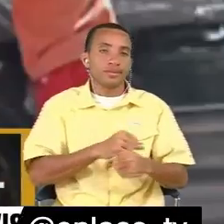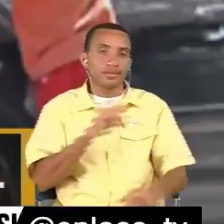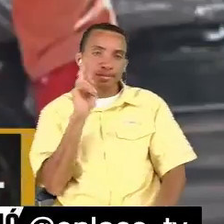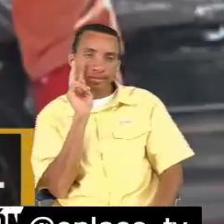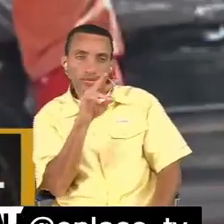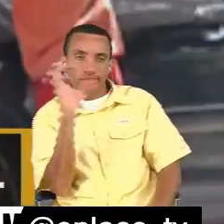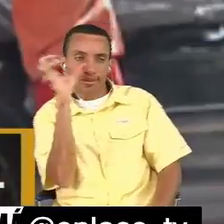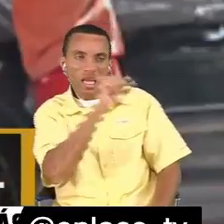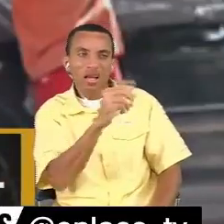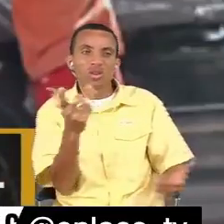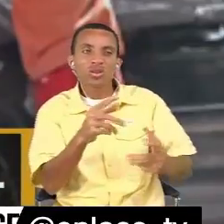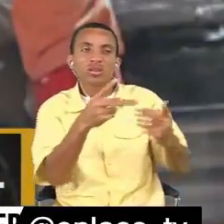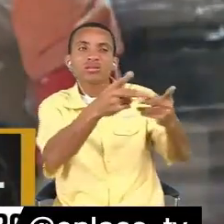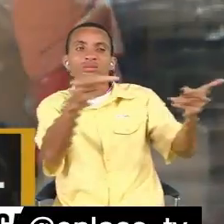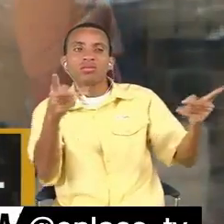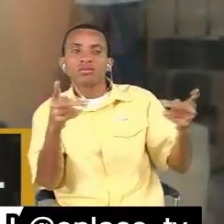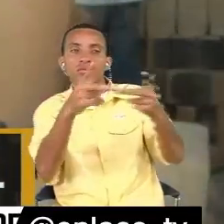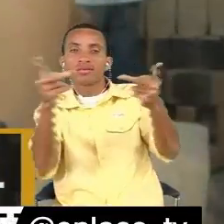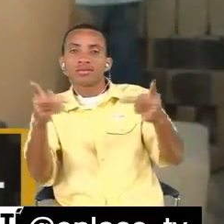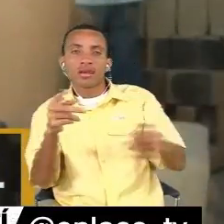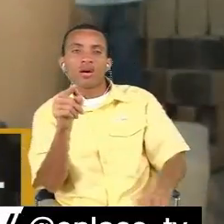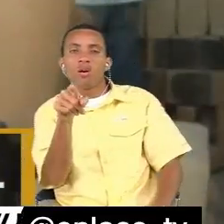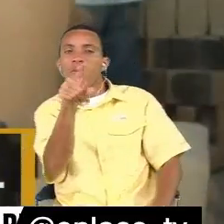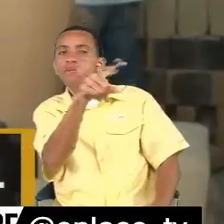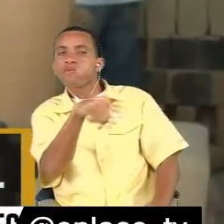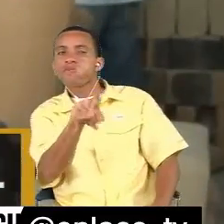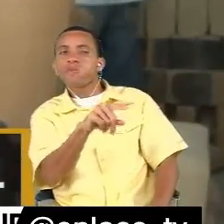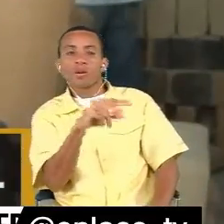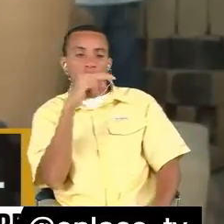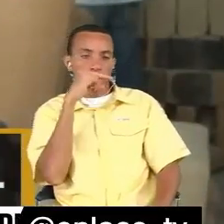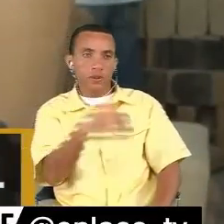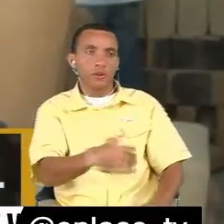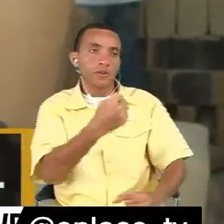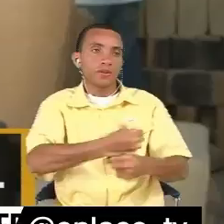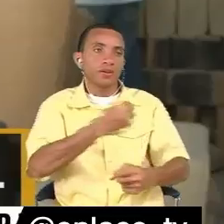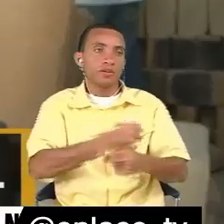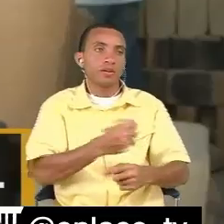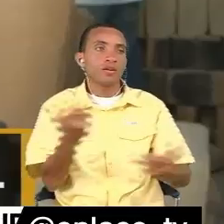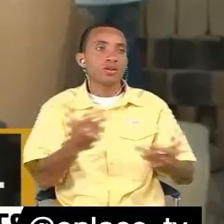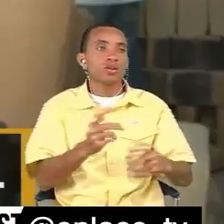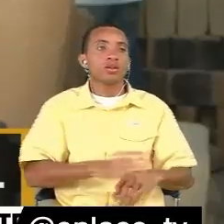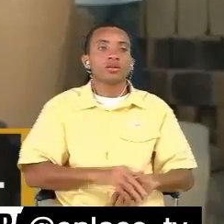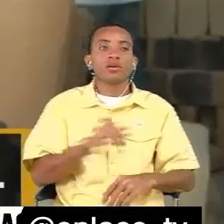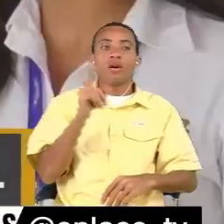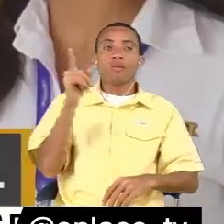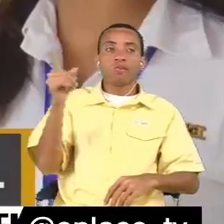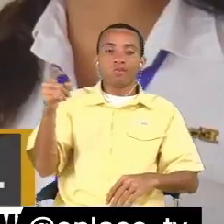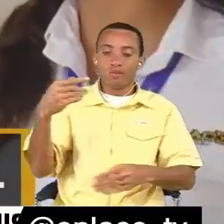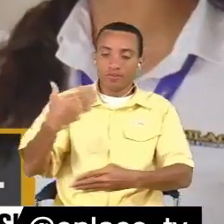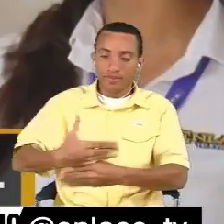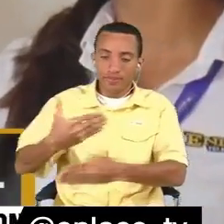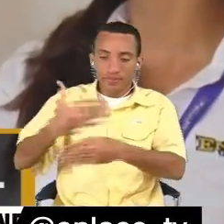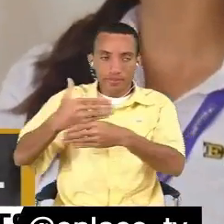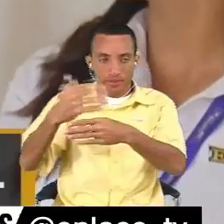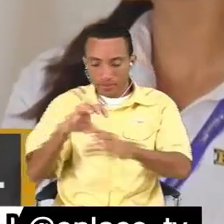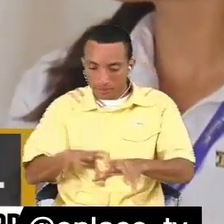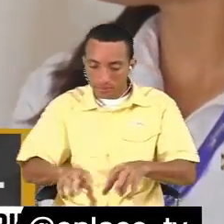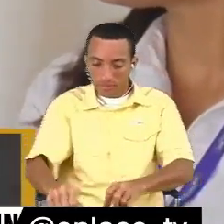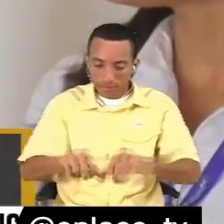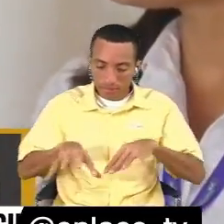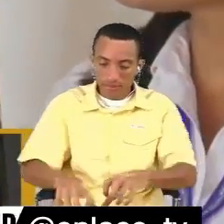los sitios en los que se han encontrado a niños laborando, uno de ellos en las ladrilleras artesanales. Es importante mencionar